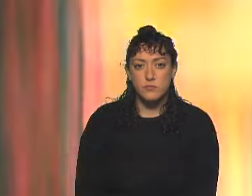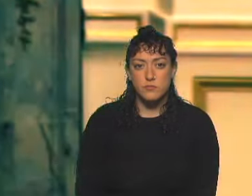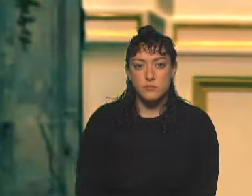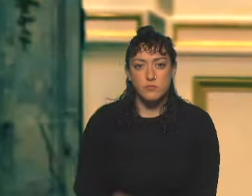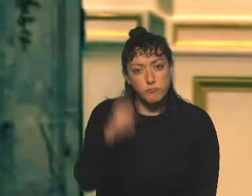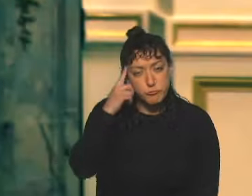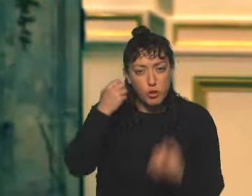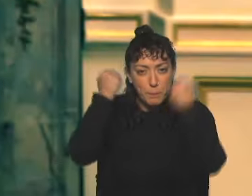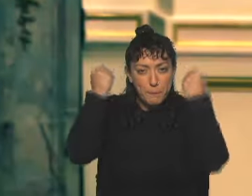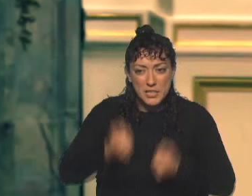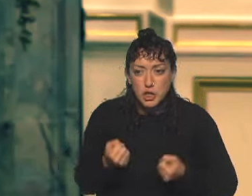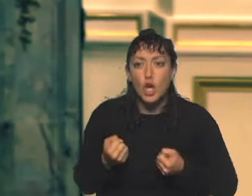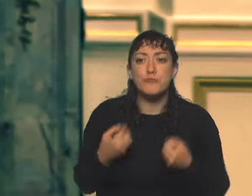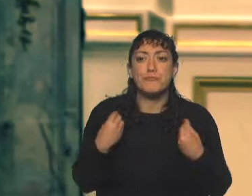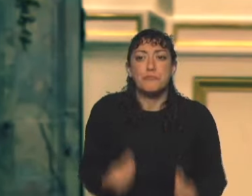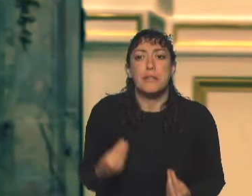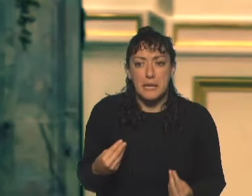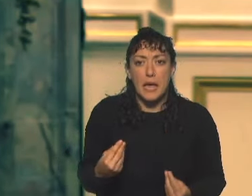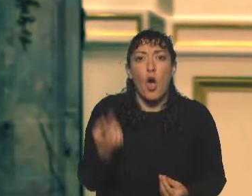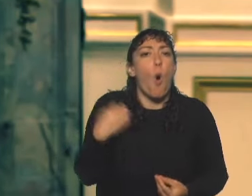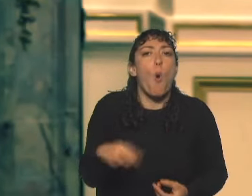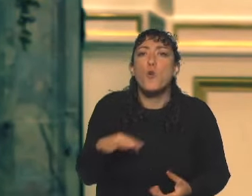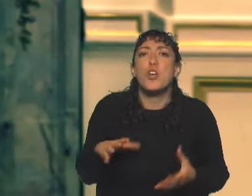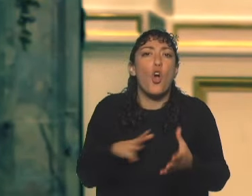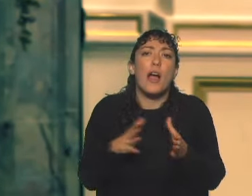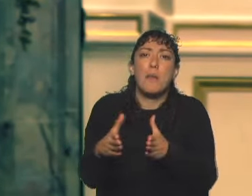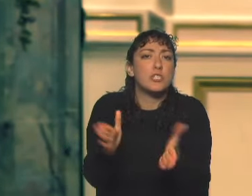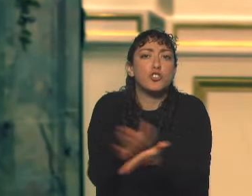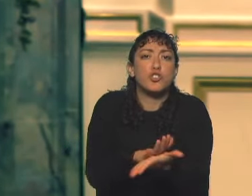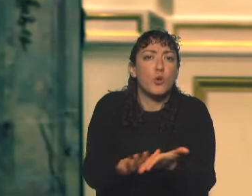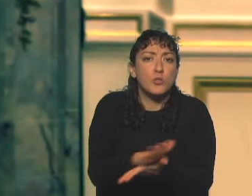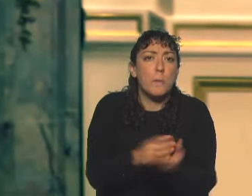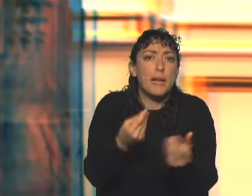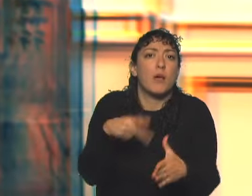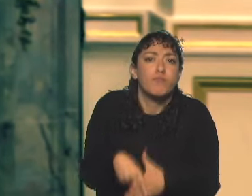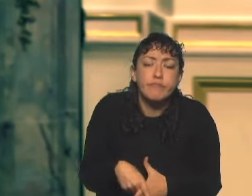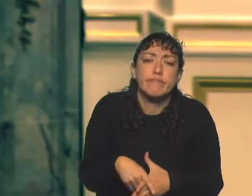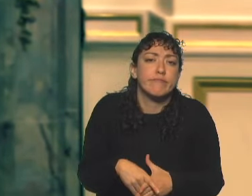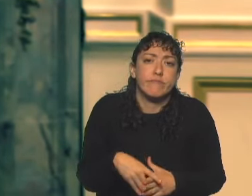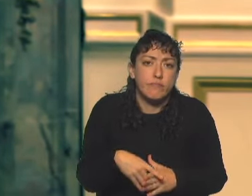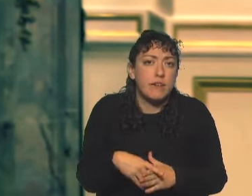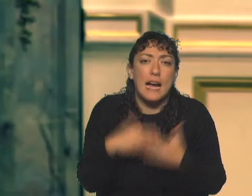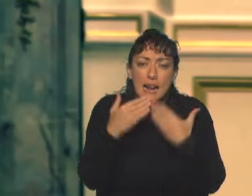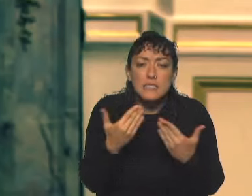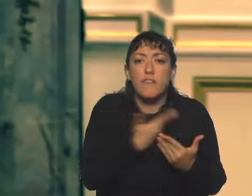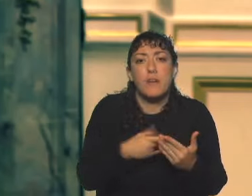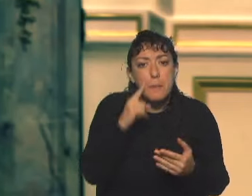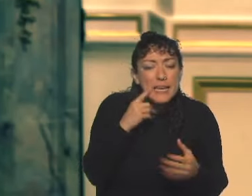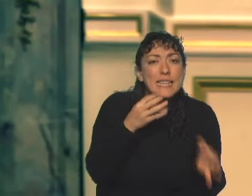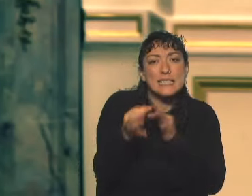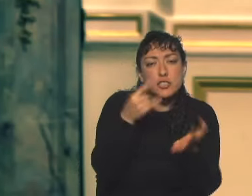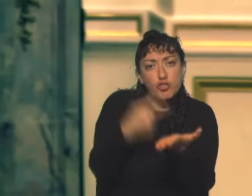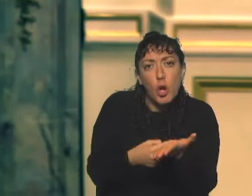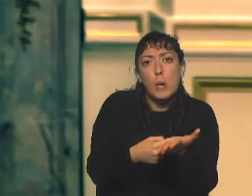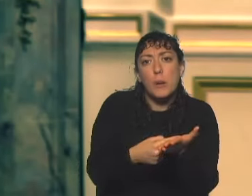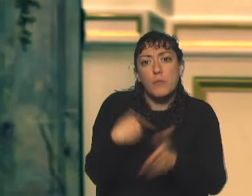Convicción es que estamos recorriendo el único camino posible para salir del estancamiento. He decidido iniciar conversaciones con el